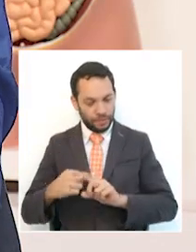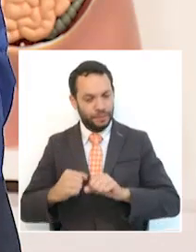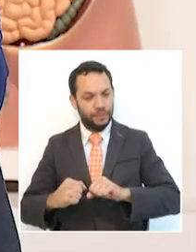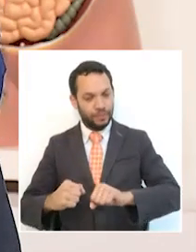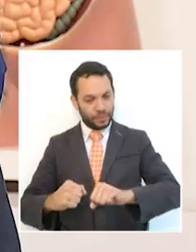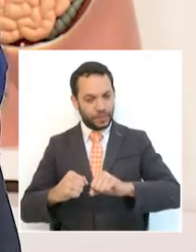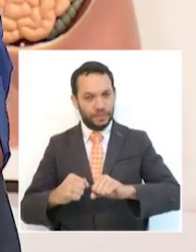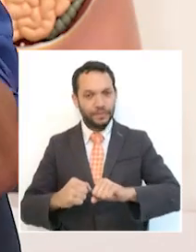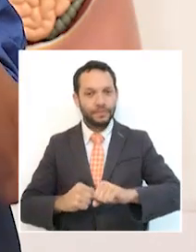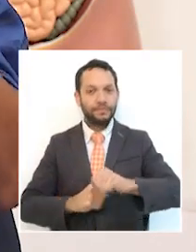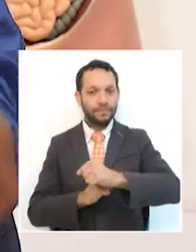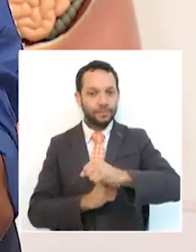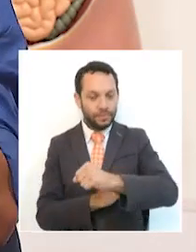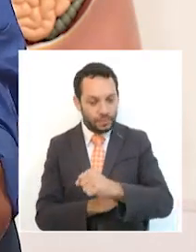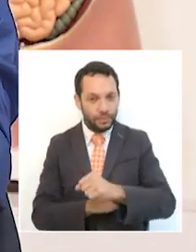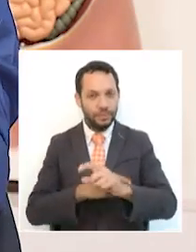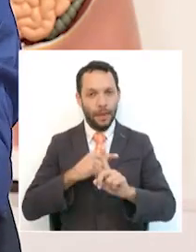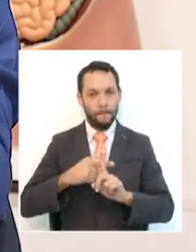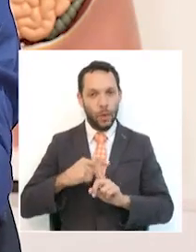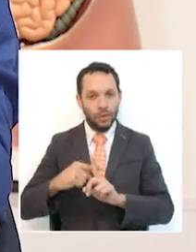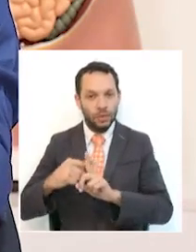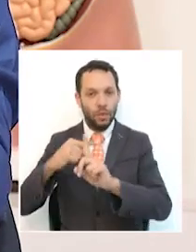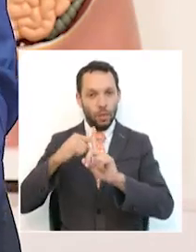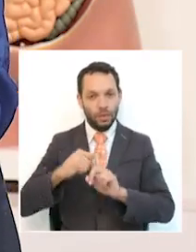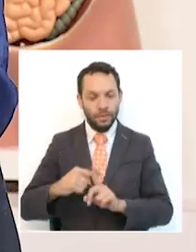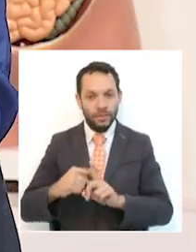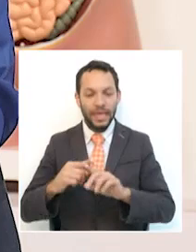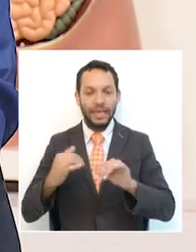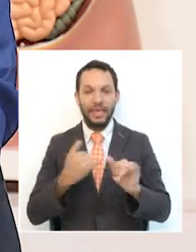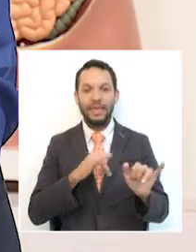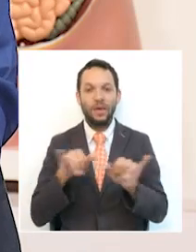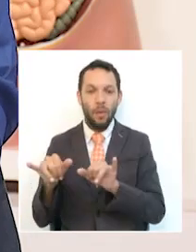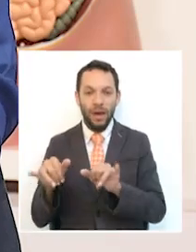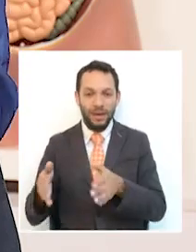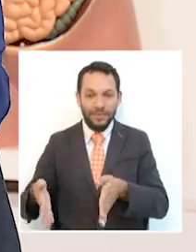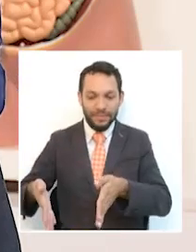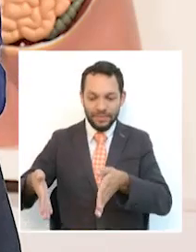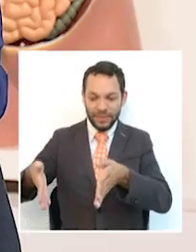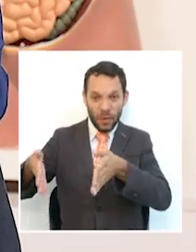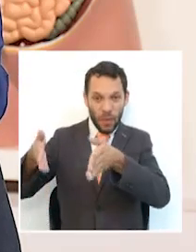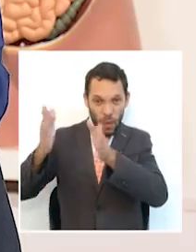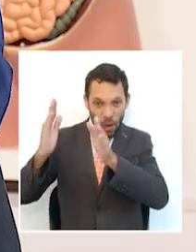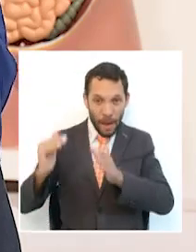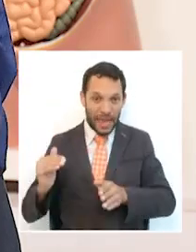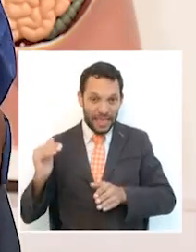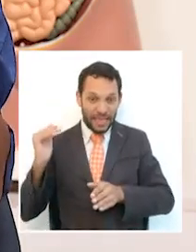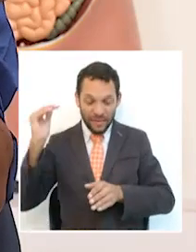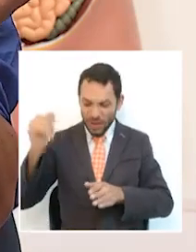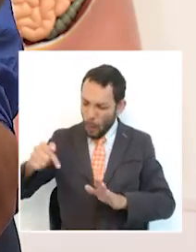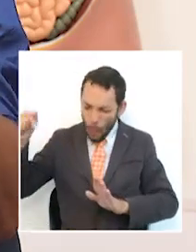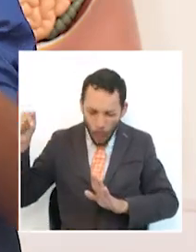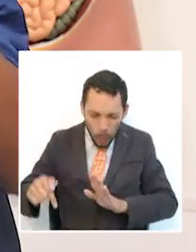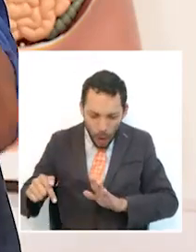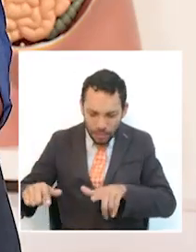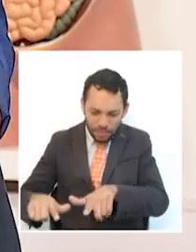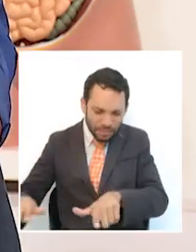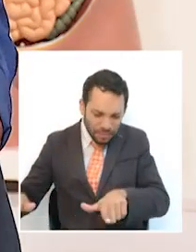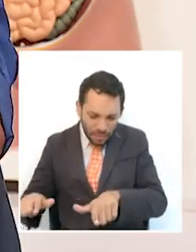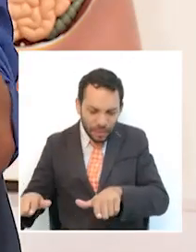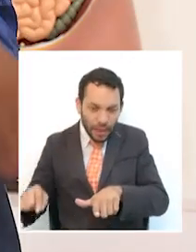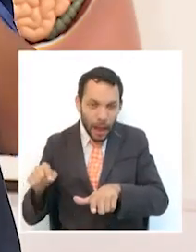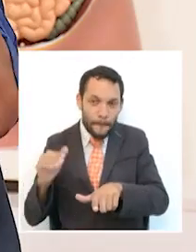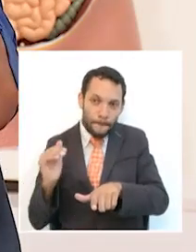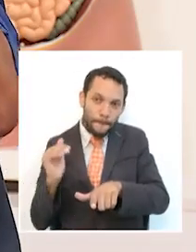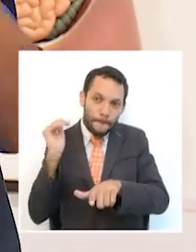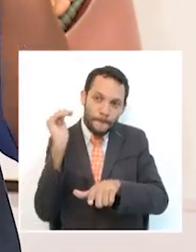ese sótano porque tengo que mantener en la penumbra haga de cuenta es un edificio abajo está el sótano en el medio está la penumbra donde mantenemos nosotros en